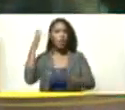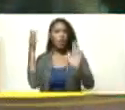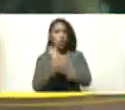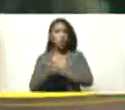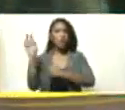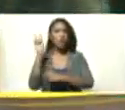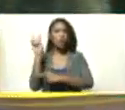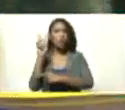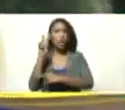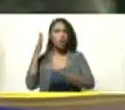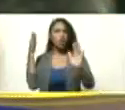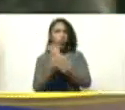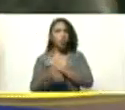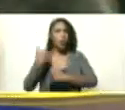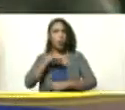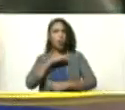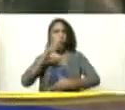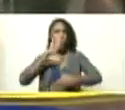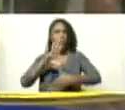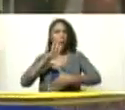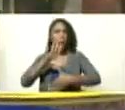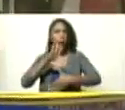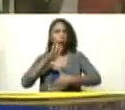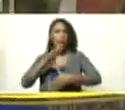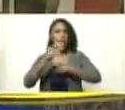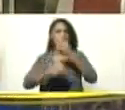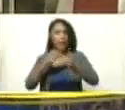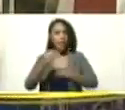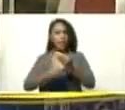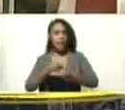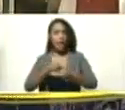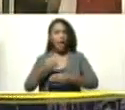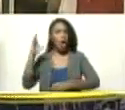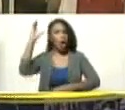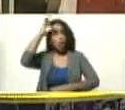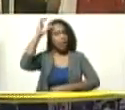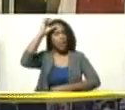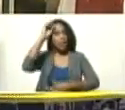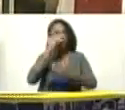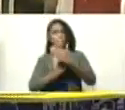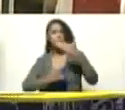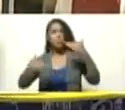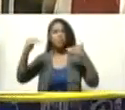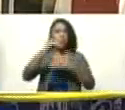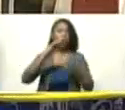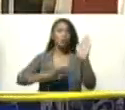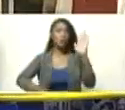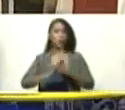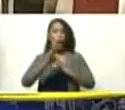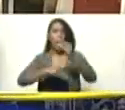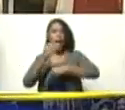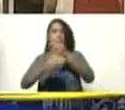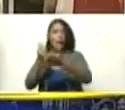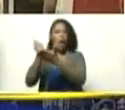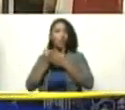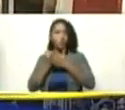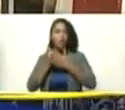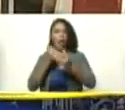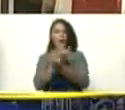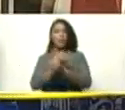Venezuela, sobre nuestra América, y crear una conciencia superior que nos ayude a consolidar la